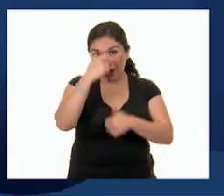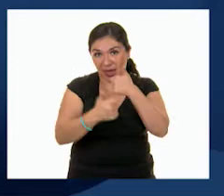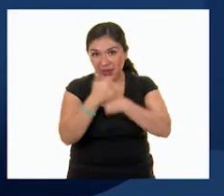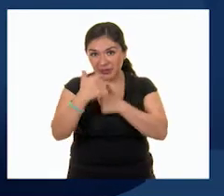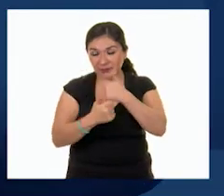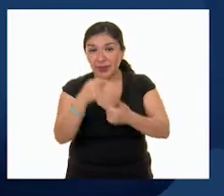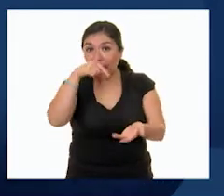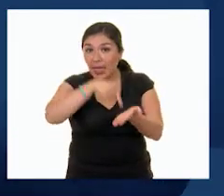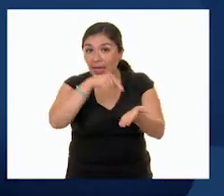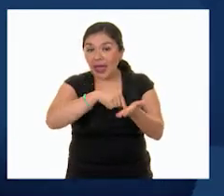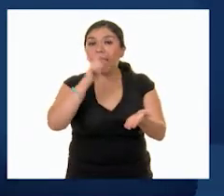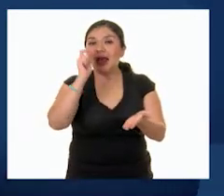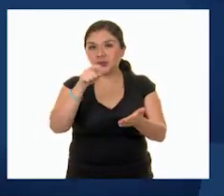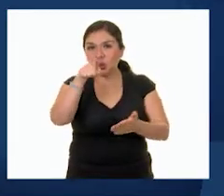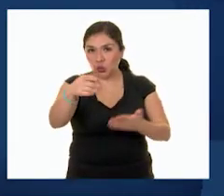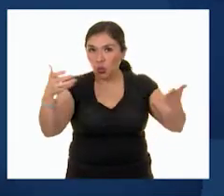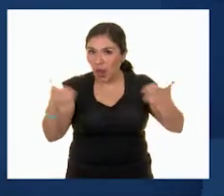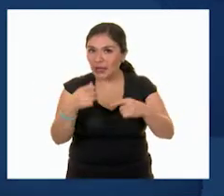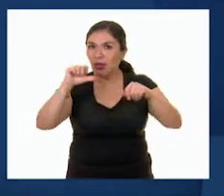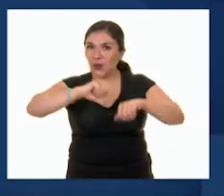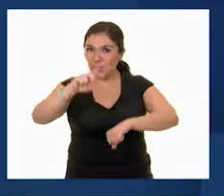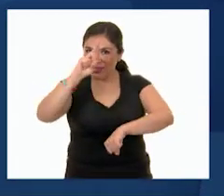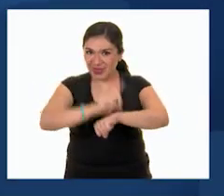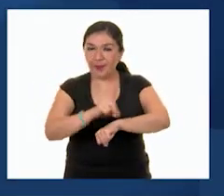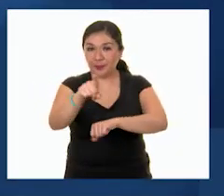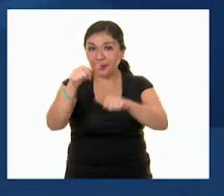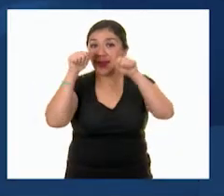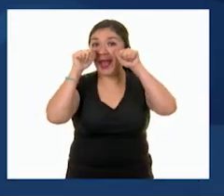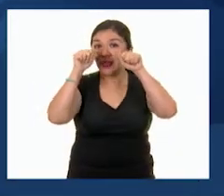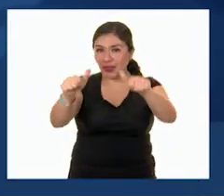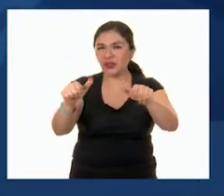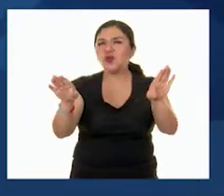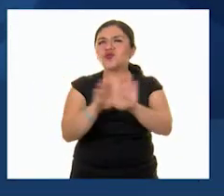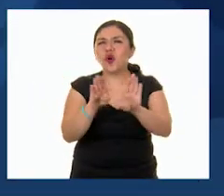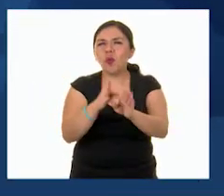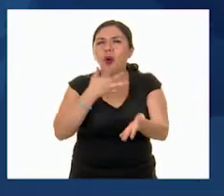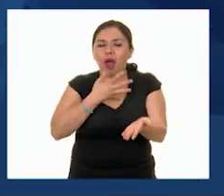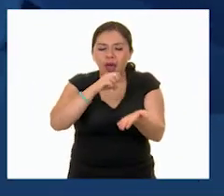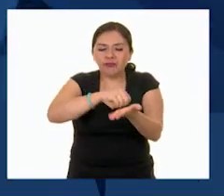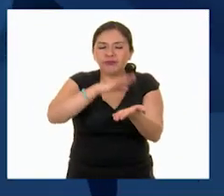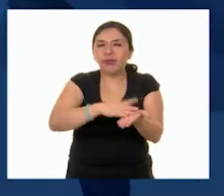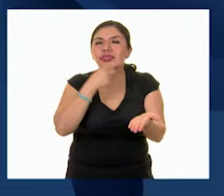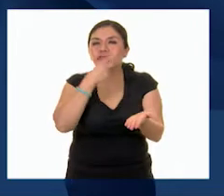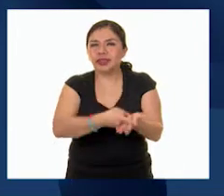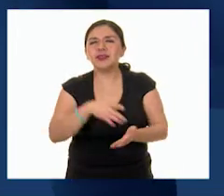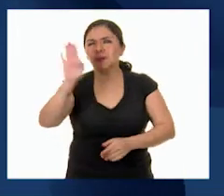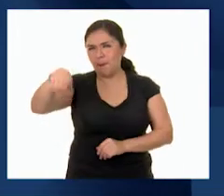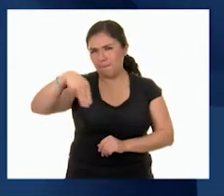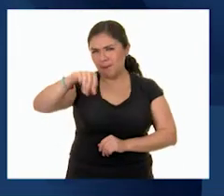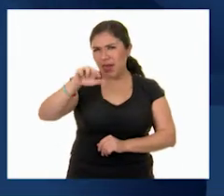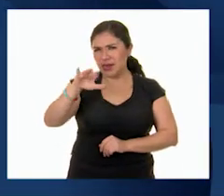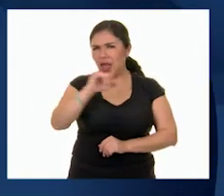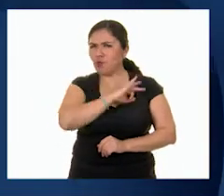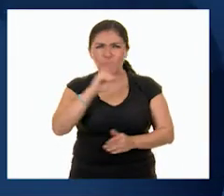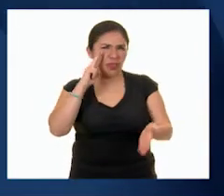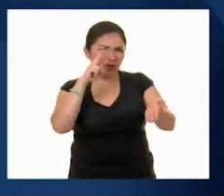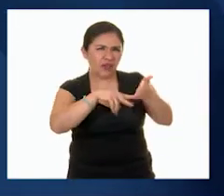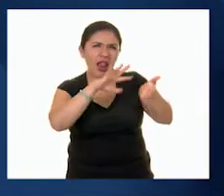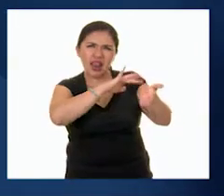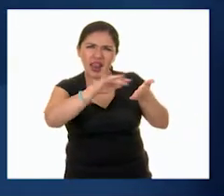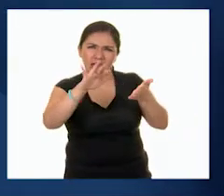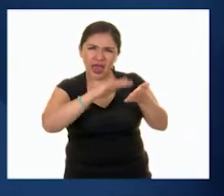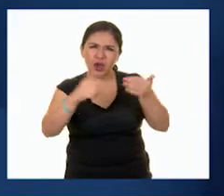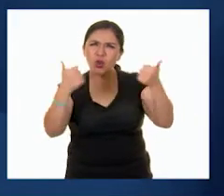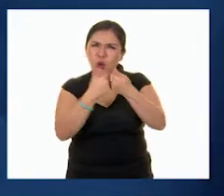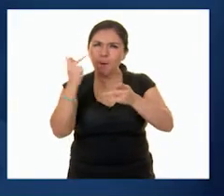Ese sería un reto más. Presten atención a lo que se plantea. María, ¿les puedes leer la consigna, por favor, y